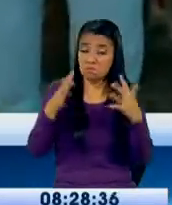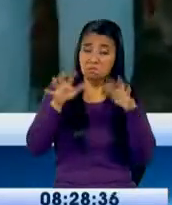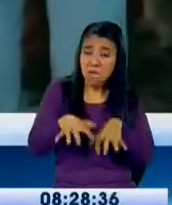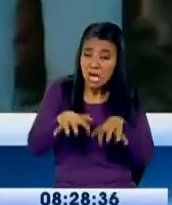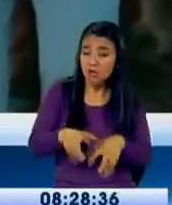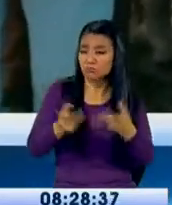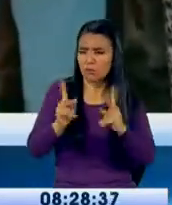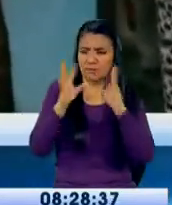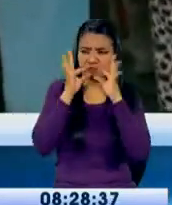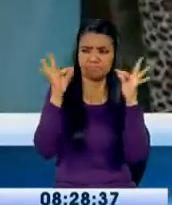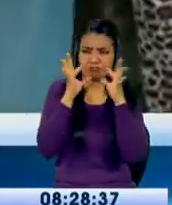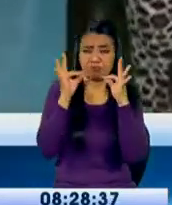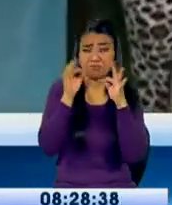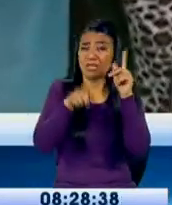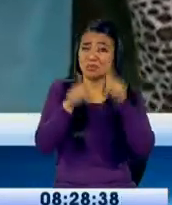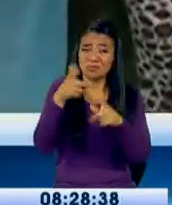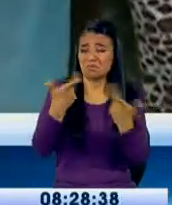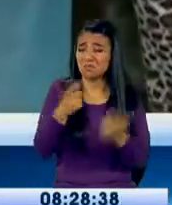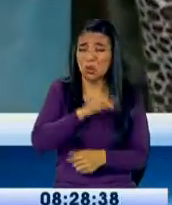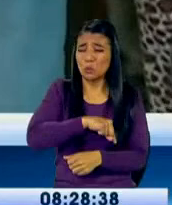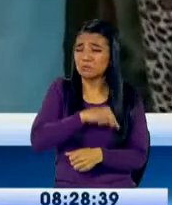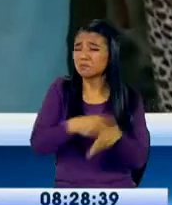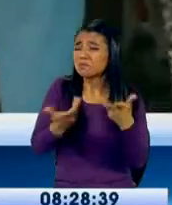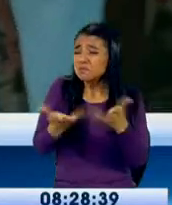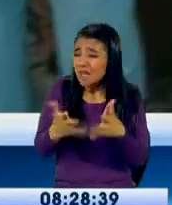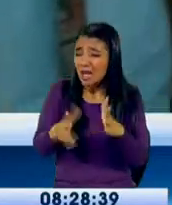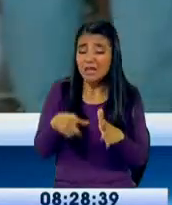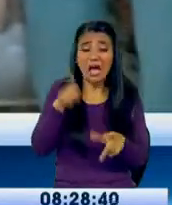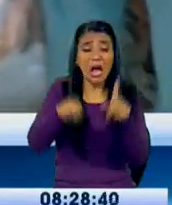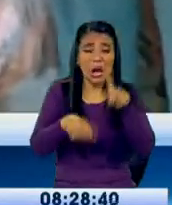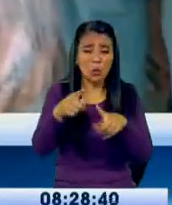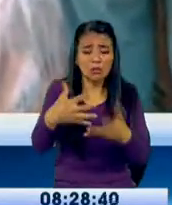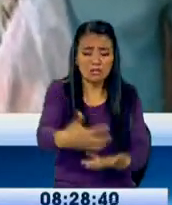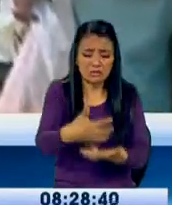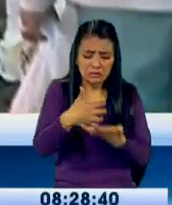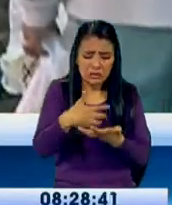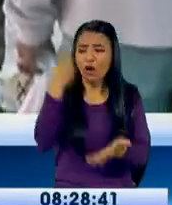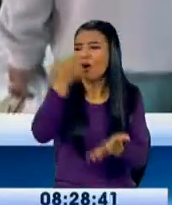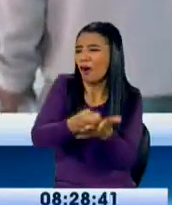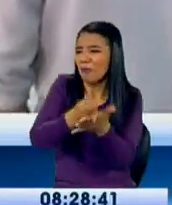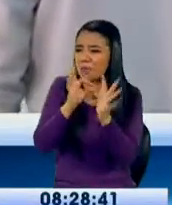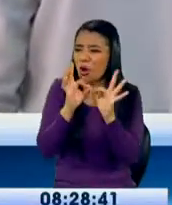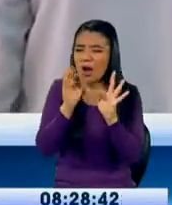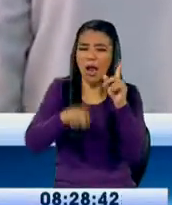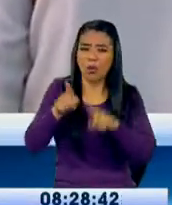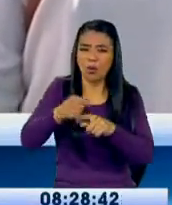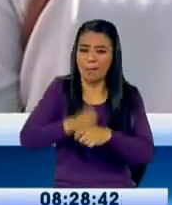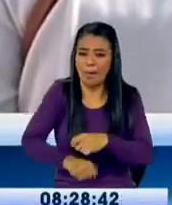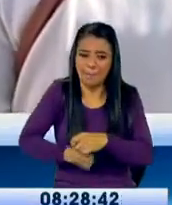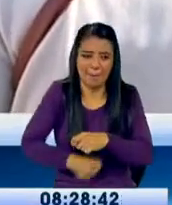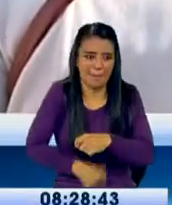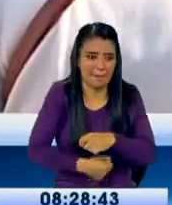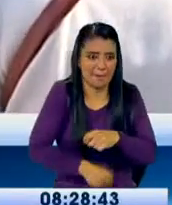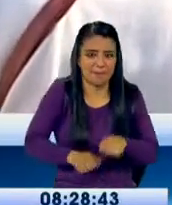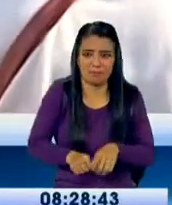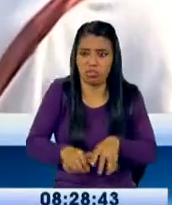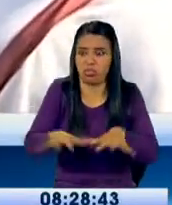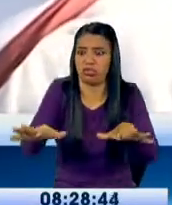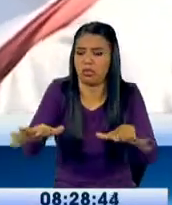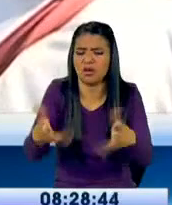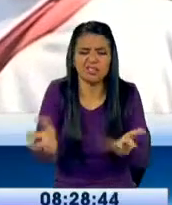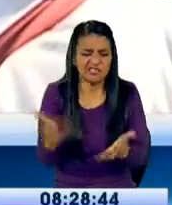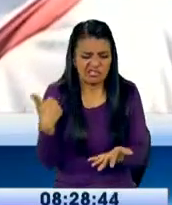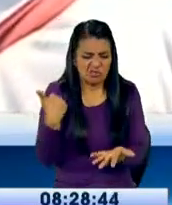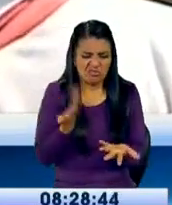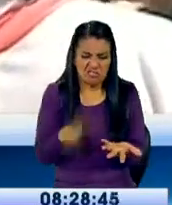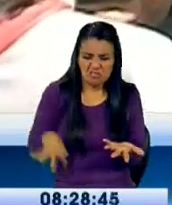un grado de inconsciencia también en la gente que adquiere perritos, los compra o los hace reproducir indiscriminadamente. Y cuando ya